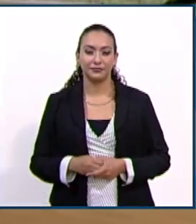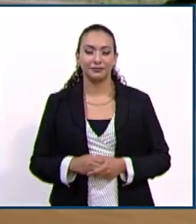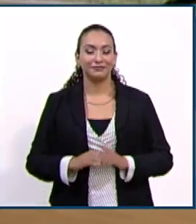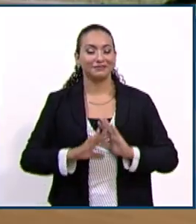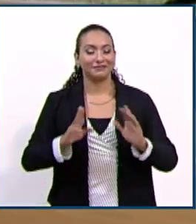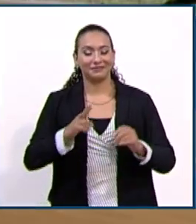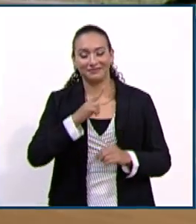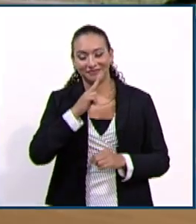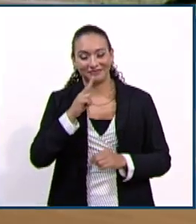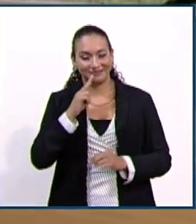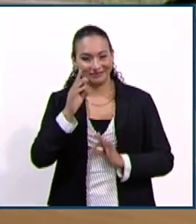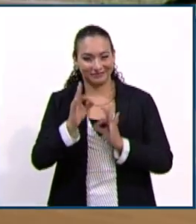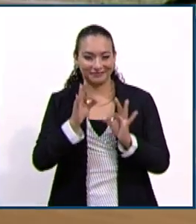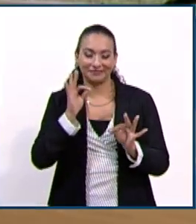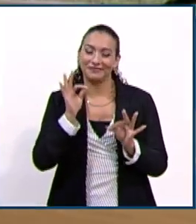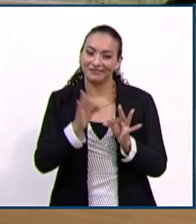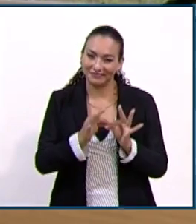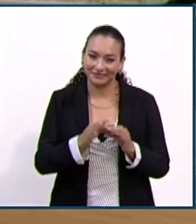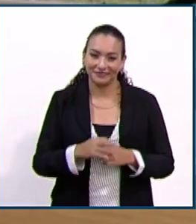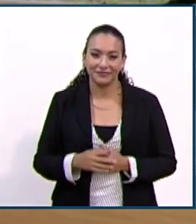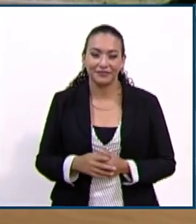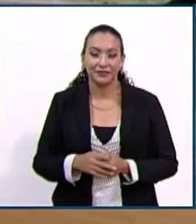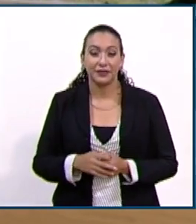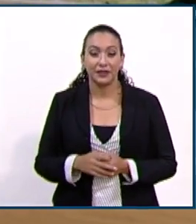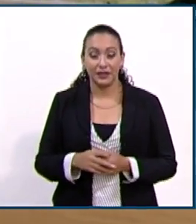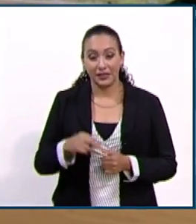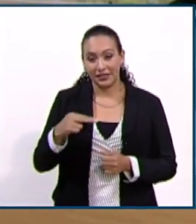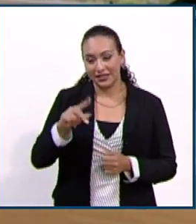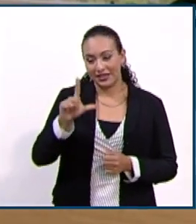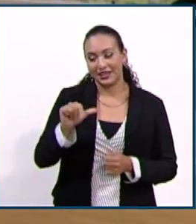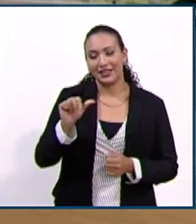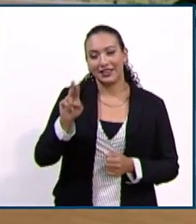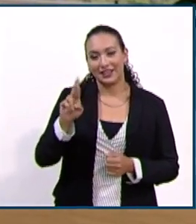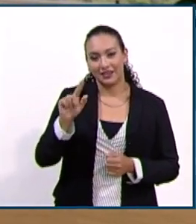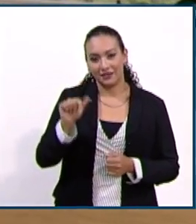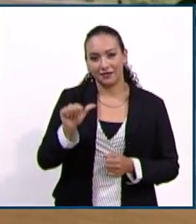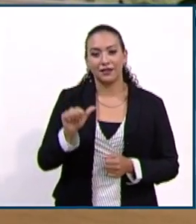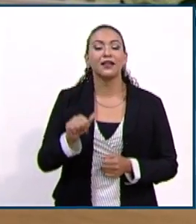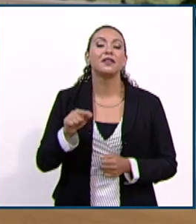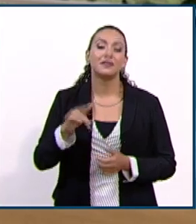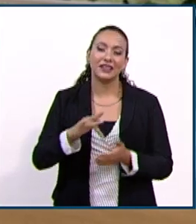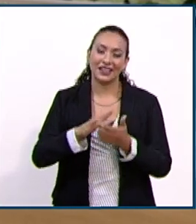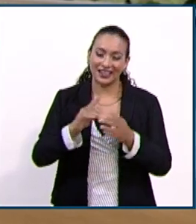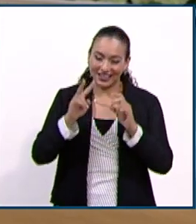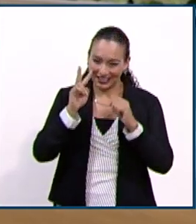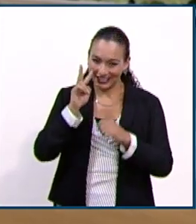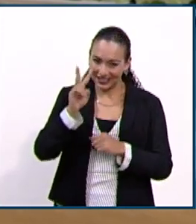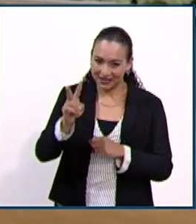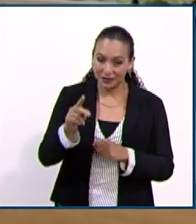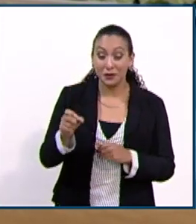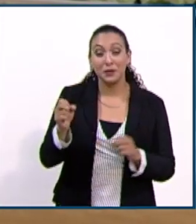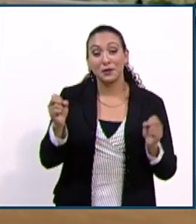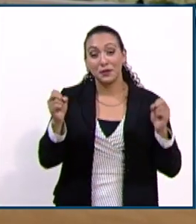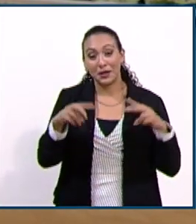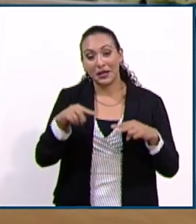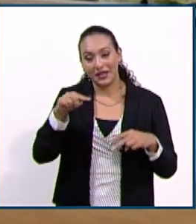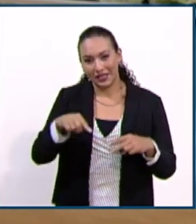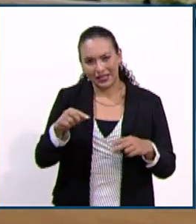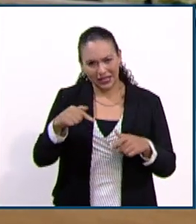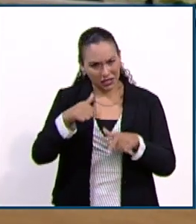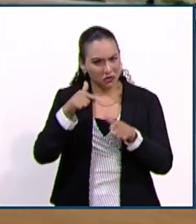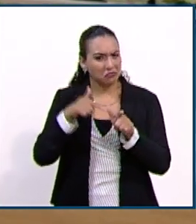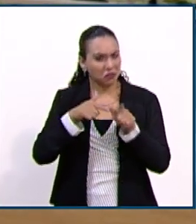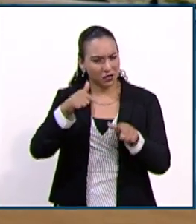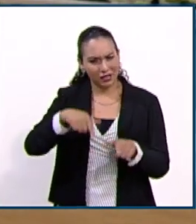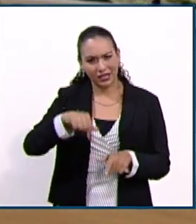Así llegamos al final de este corte informativo. Soy Laura Murillo y manténgase en la señal del canal del Poder Judicial de la Federación.